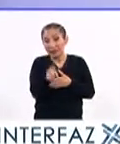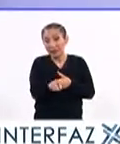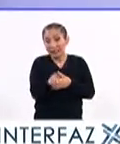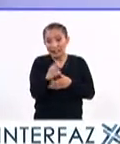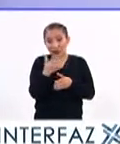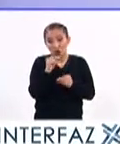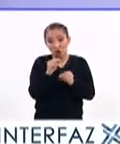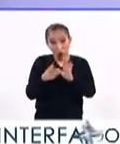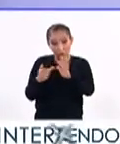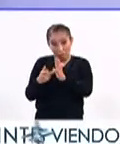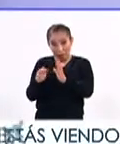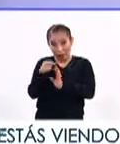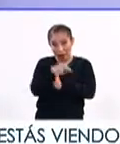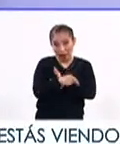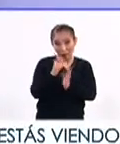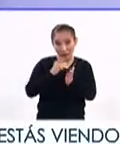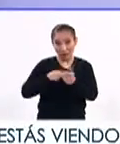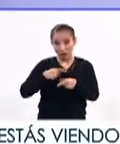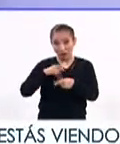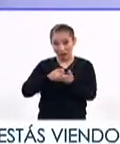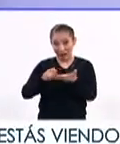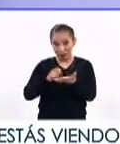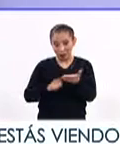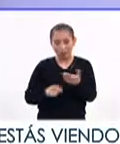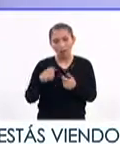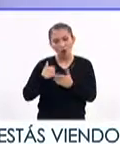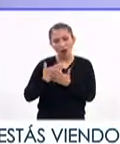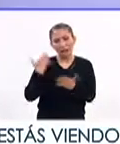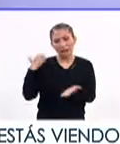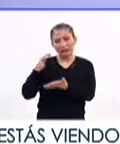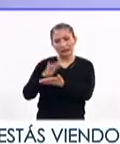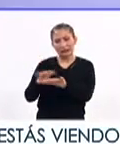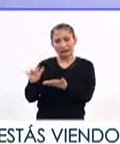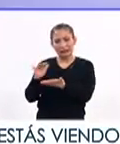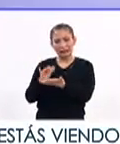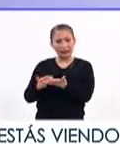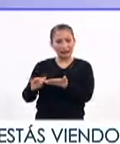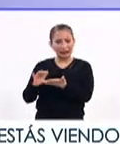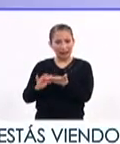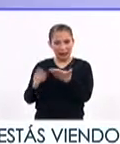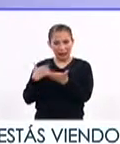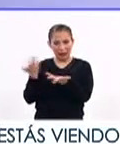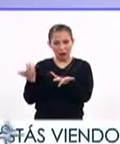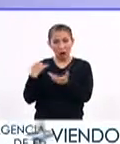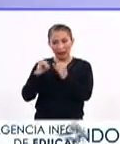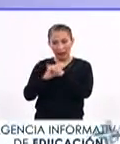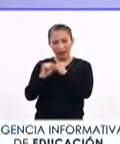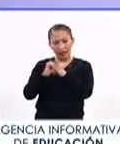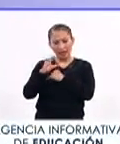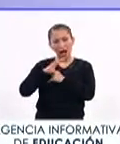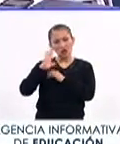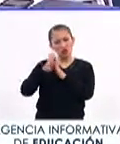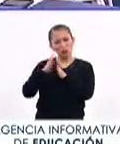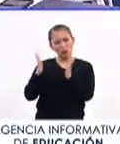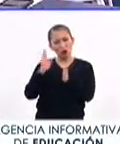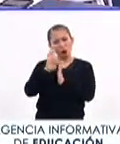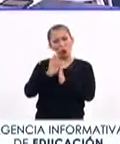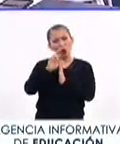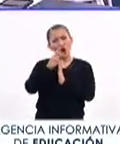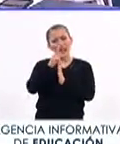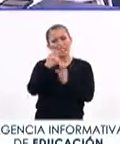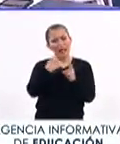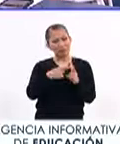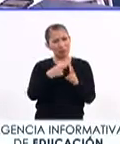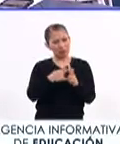no se da frecuentemente con los escritores, ¿no? Yo había leído en internet que había un libro sobre Borges y